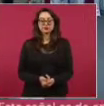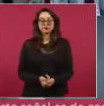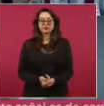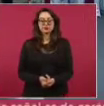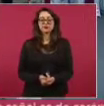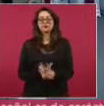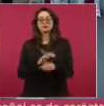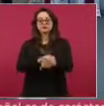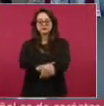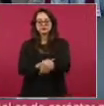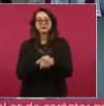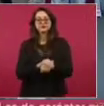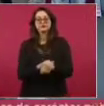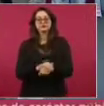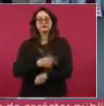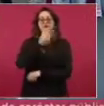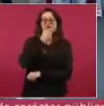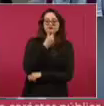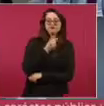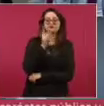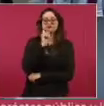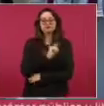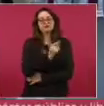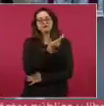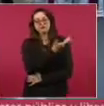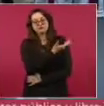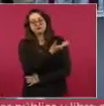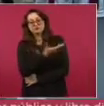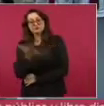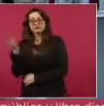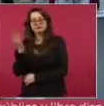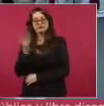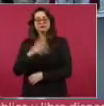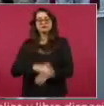Amigas, amigos, dirigentes